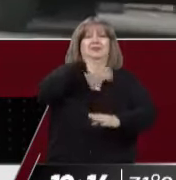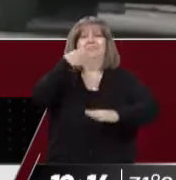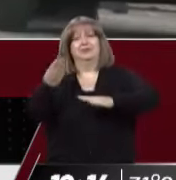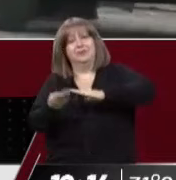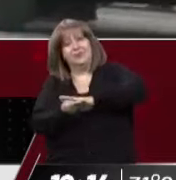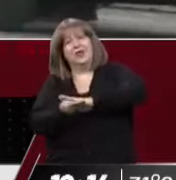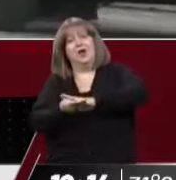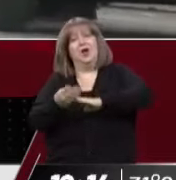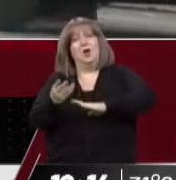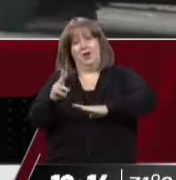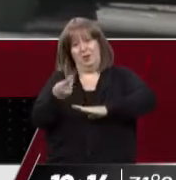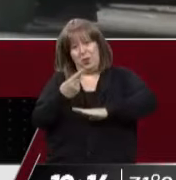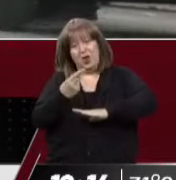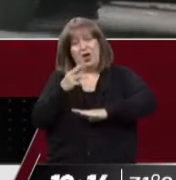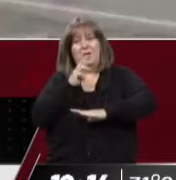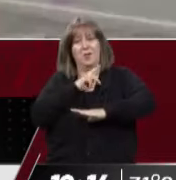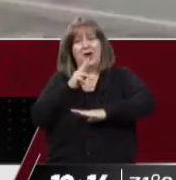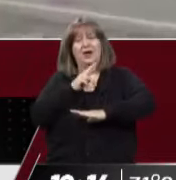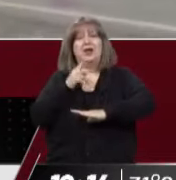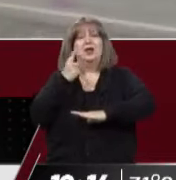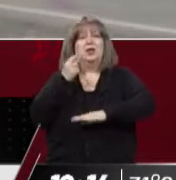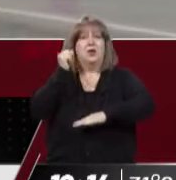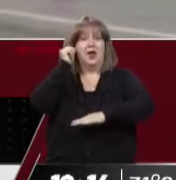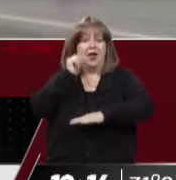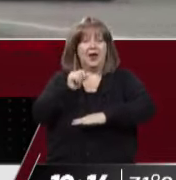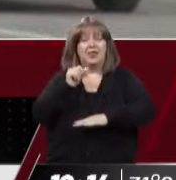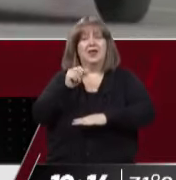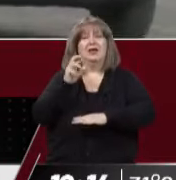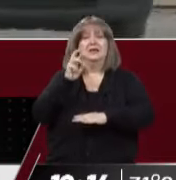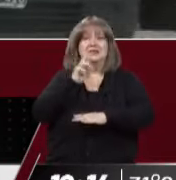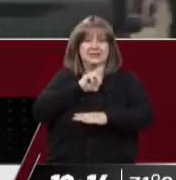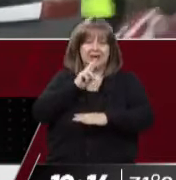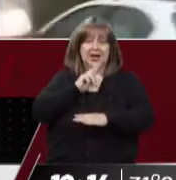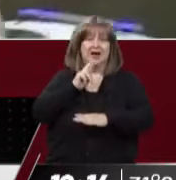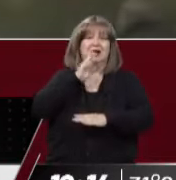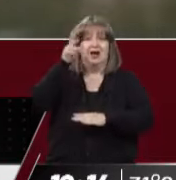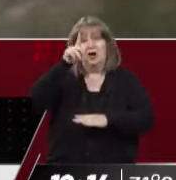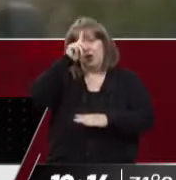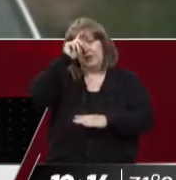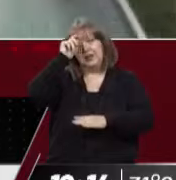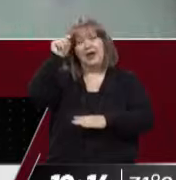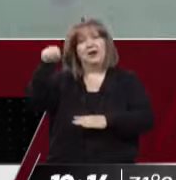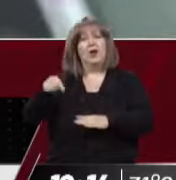personas heridas. Pero la buena noticia es que se está recuperando María Eugenia.